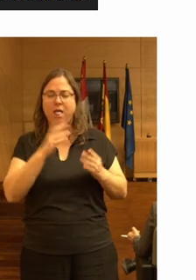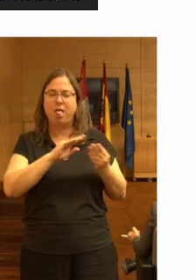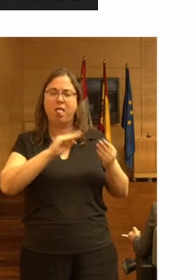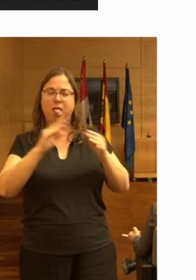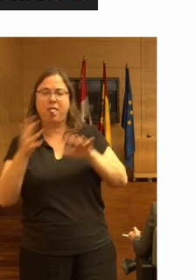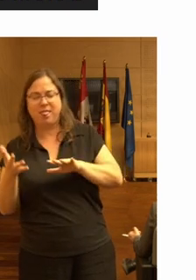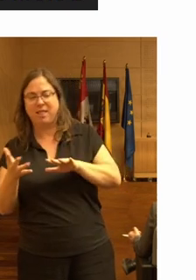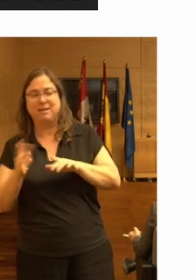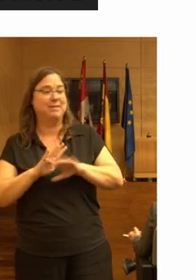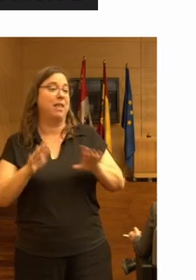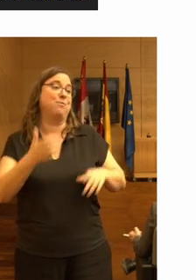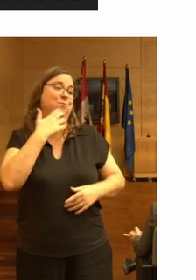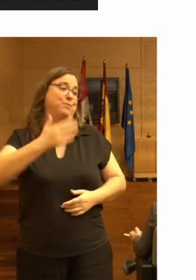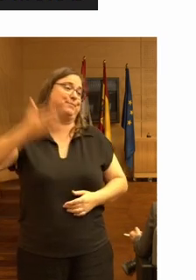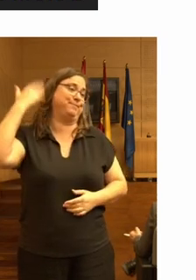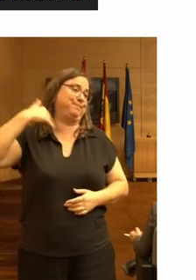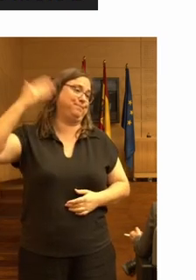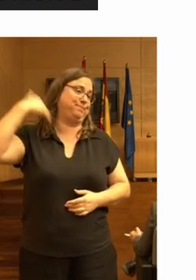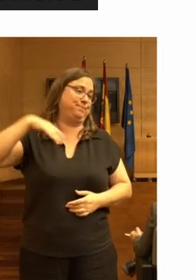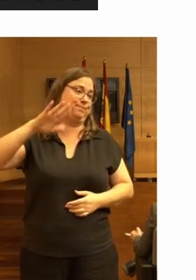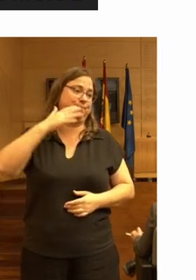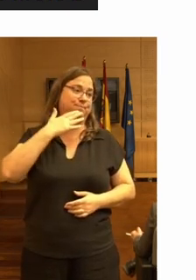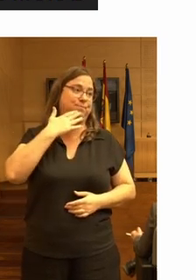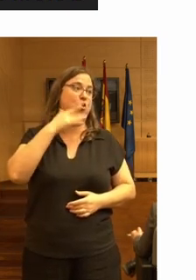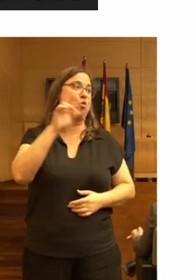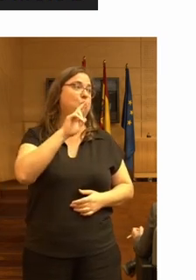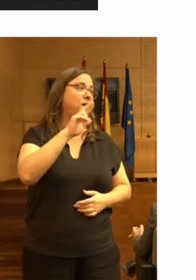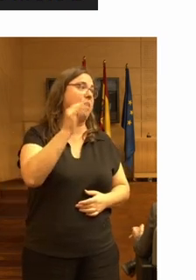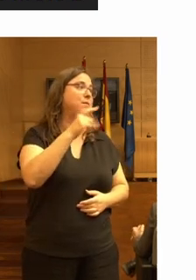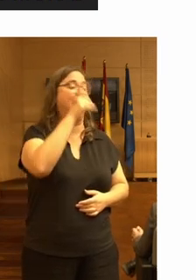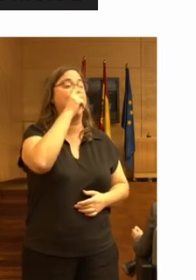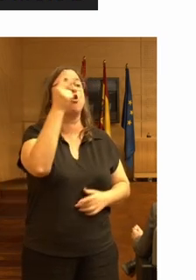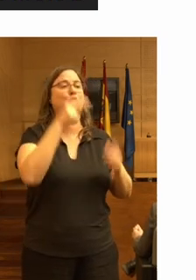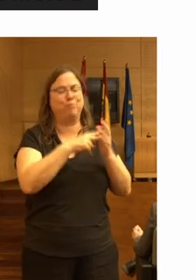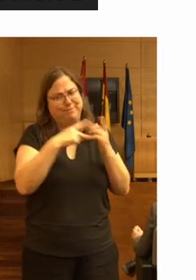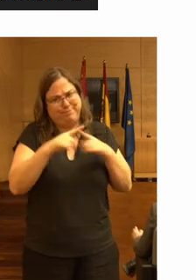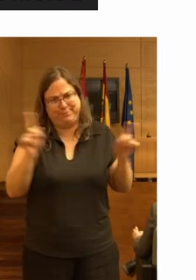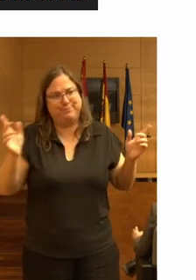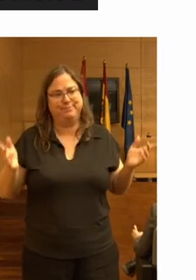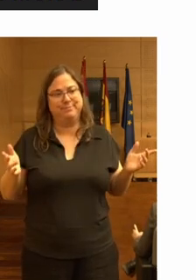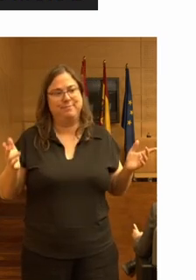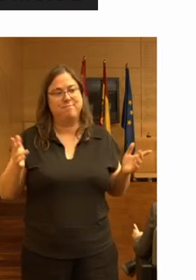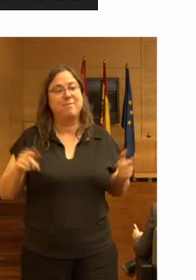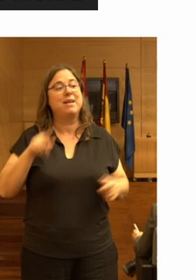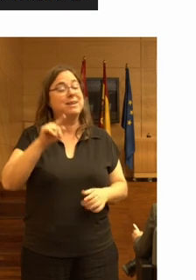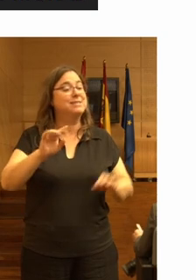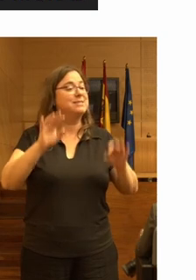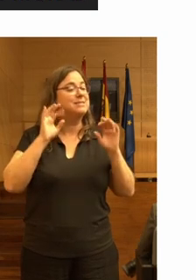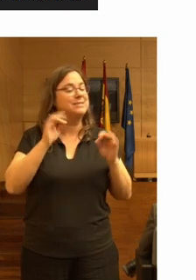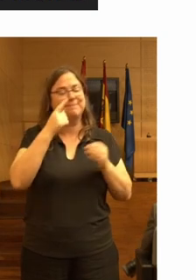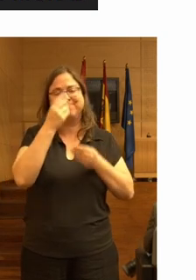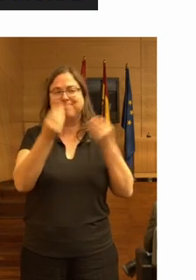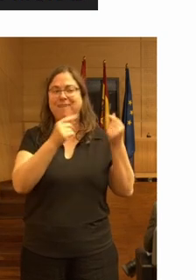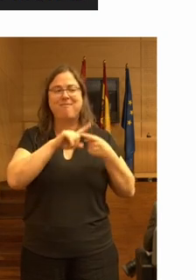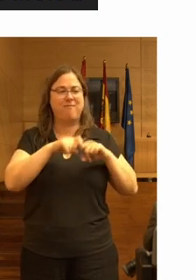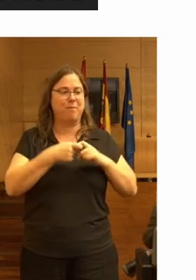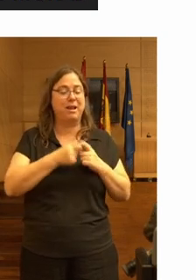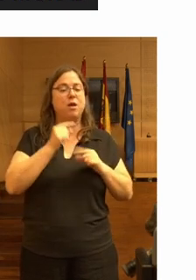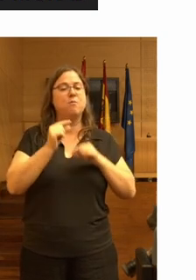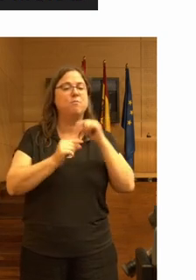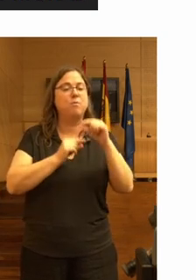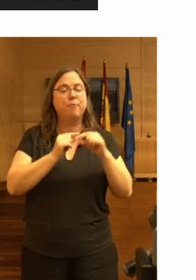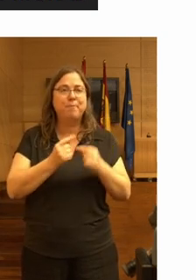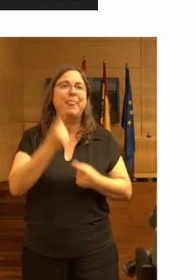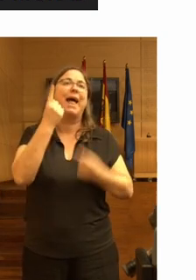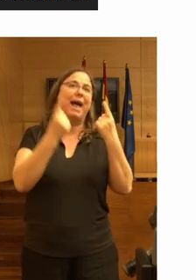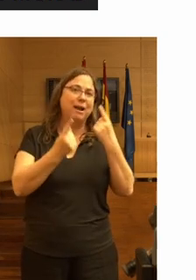Por supuesto, nada que ver con lo que se encontraban Rubén y Javier en el año 2000. Y es algo que también se respira en las familias, que poco a poco, aunque